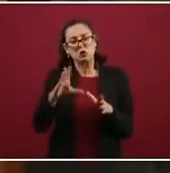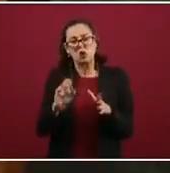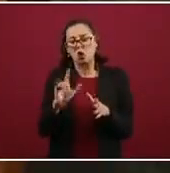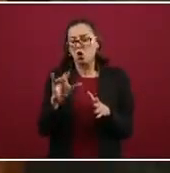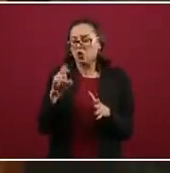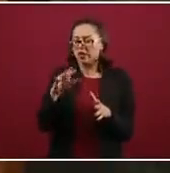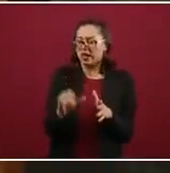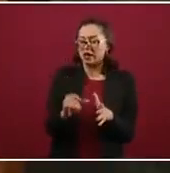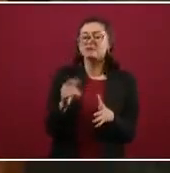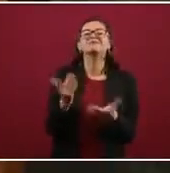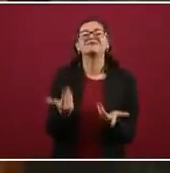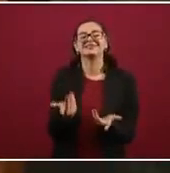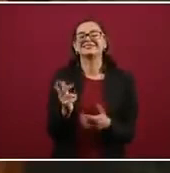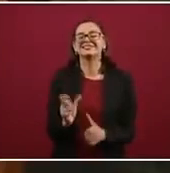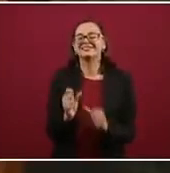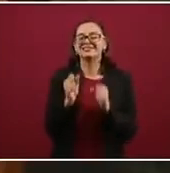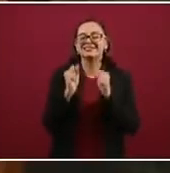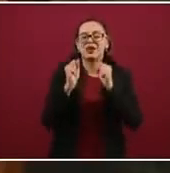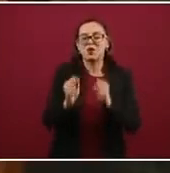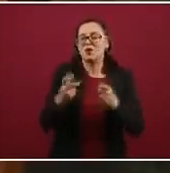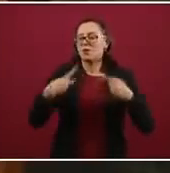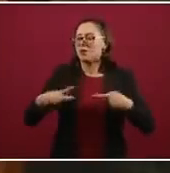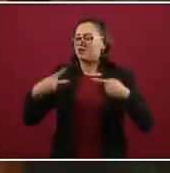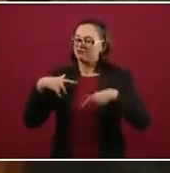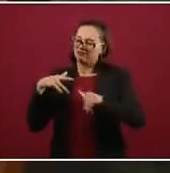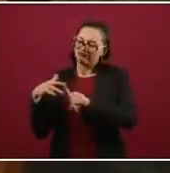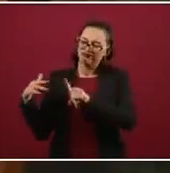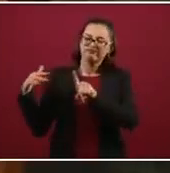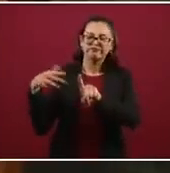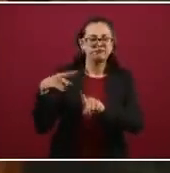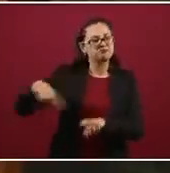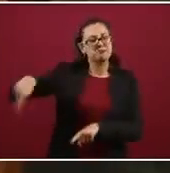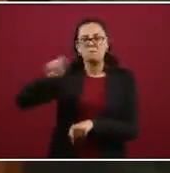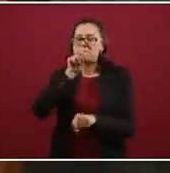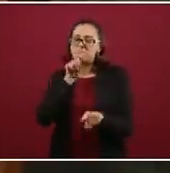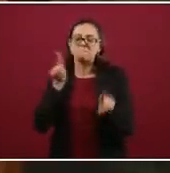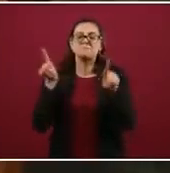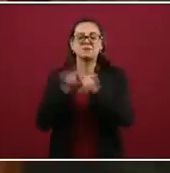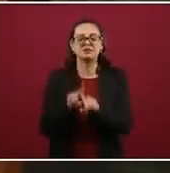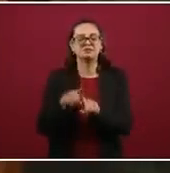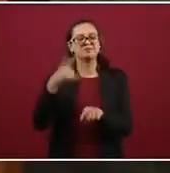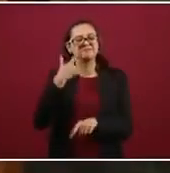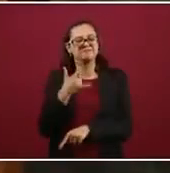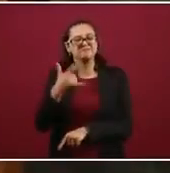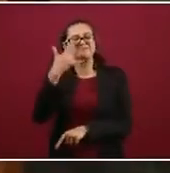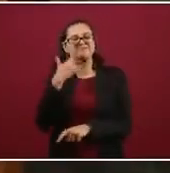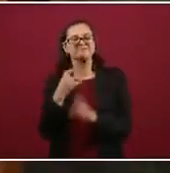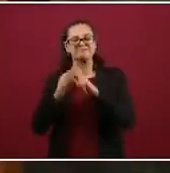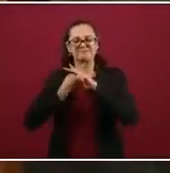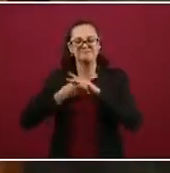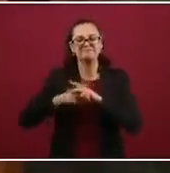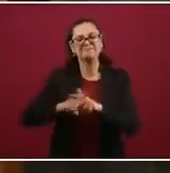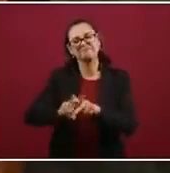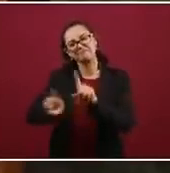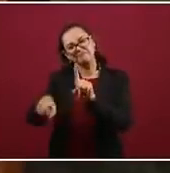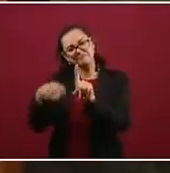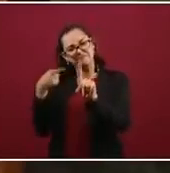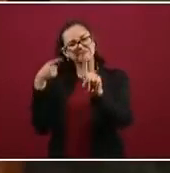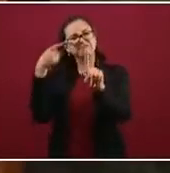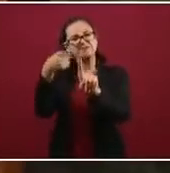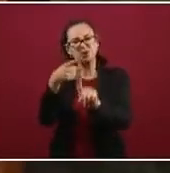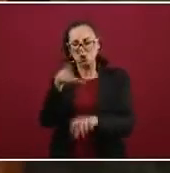seguramente sabían todos sus seguidores, por lo que la lucha del pueblo, desde un principio, fue por romper